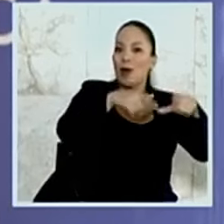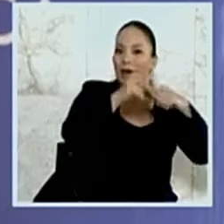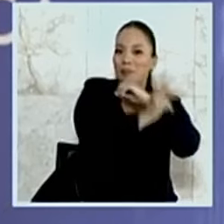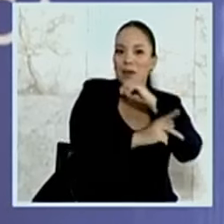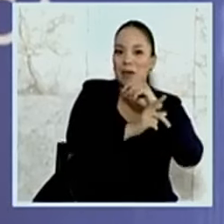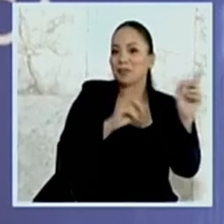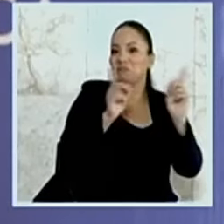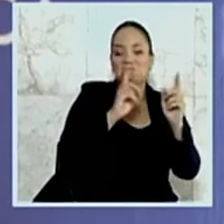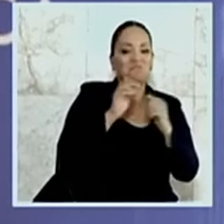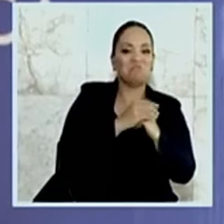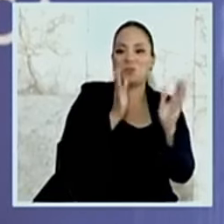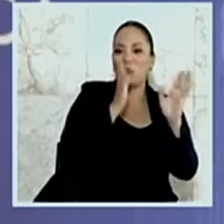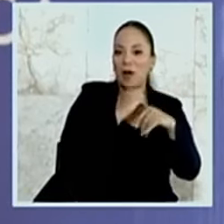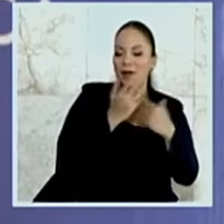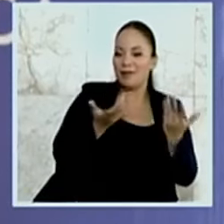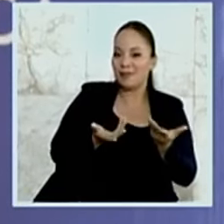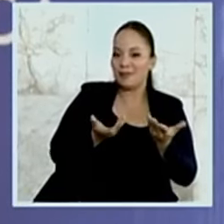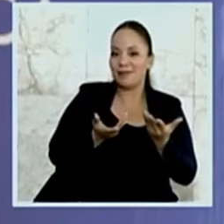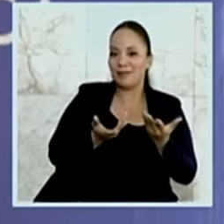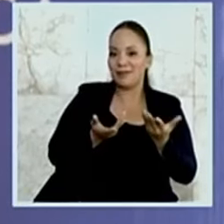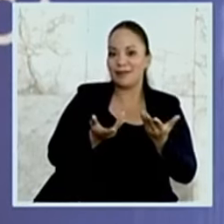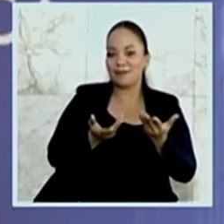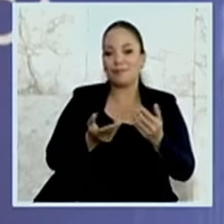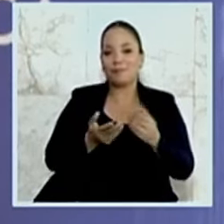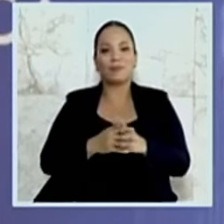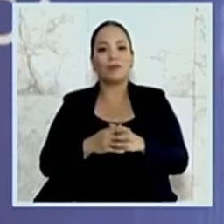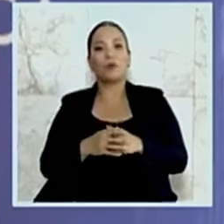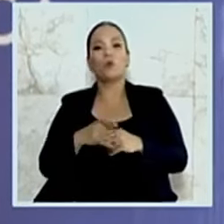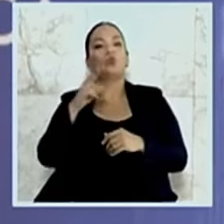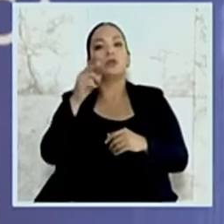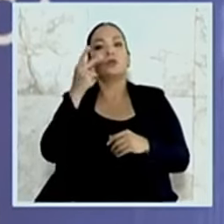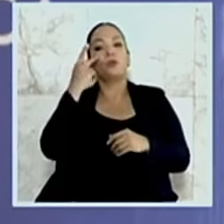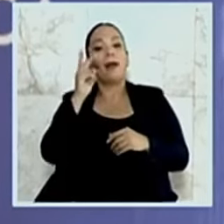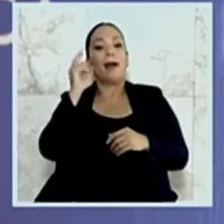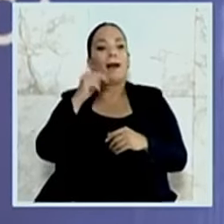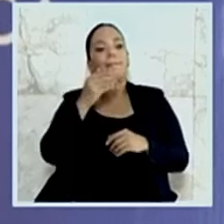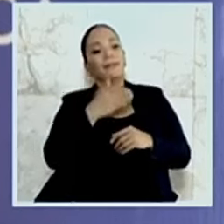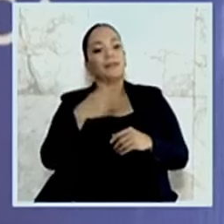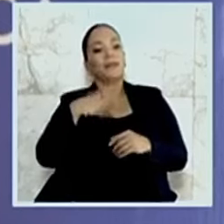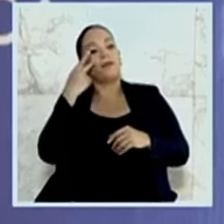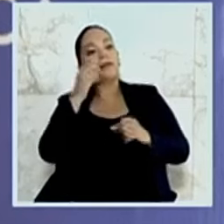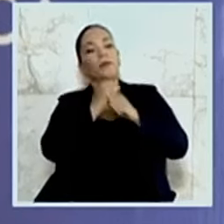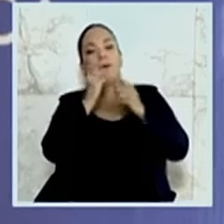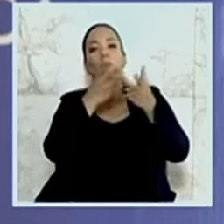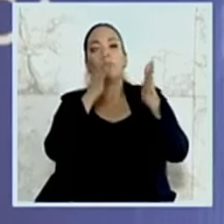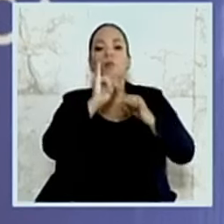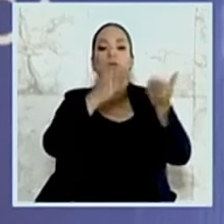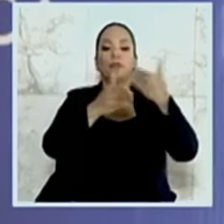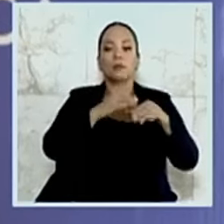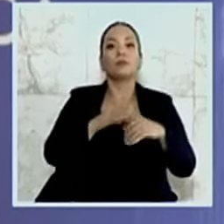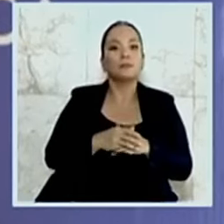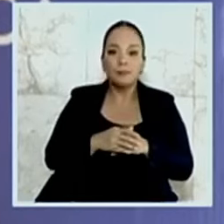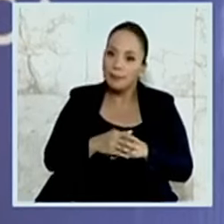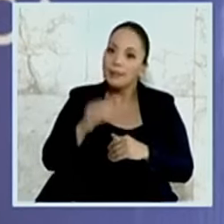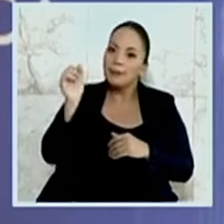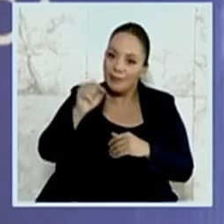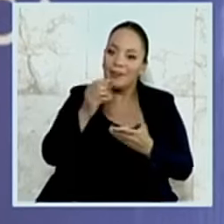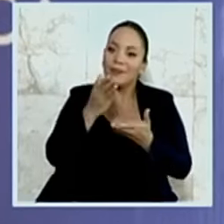y Suiza el Estado lo da muy bien y que en otras latitudes el Estado casi que ni lo da del